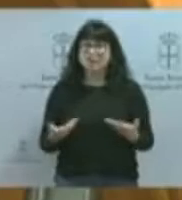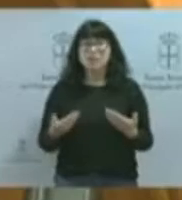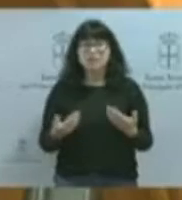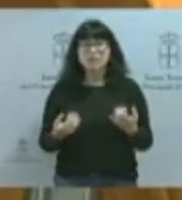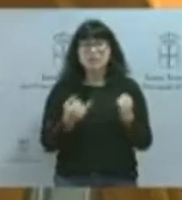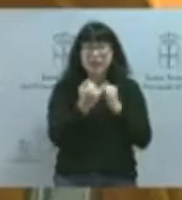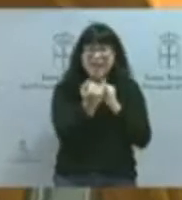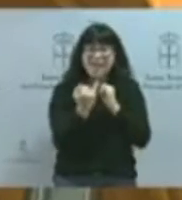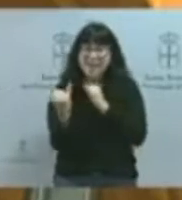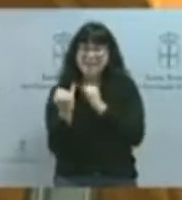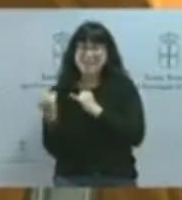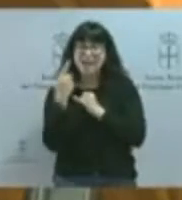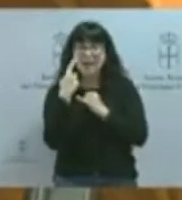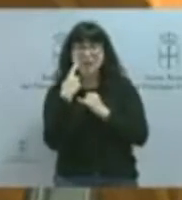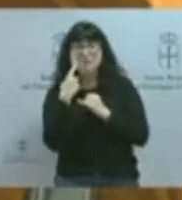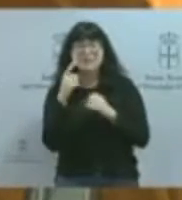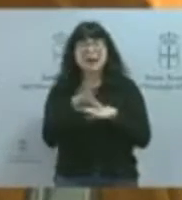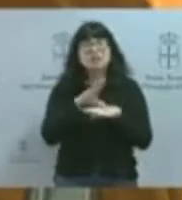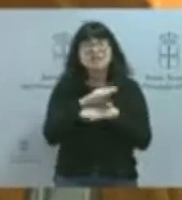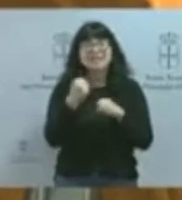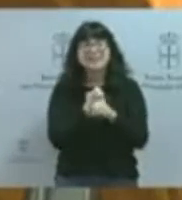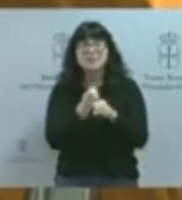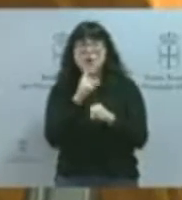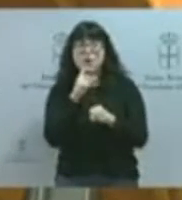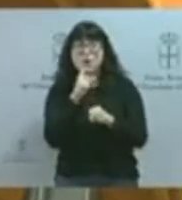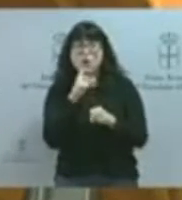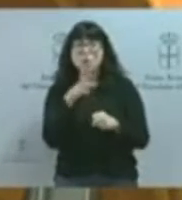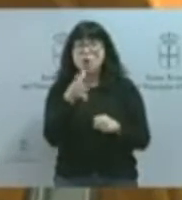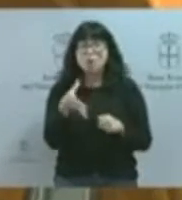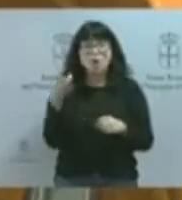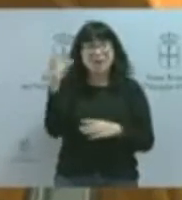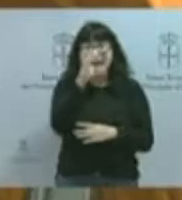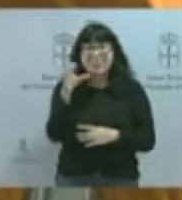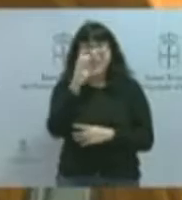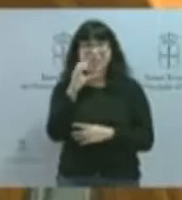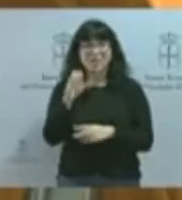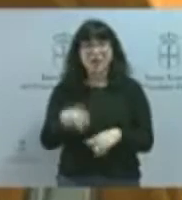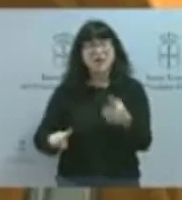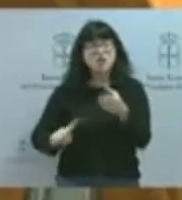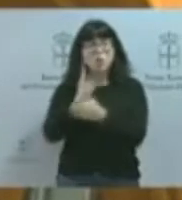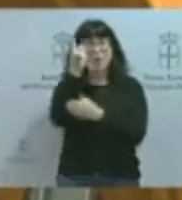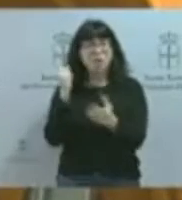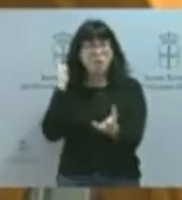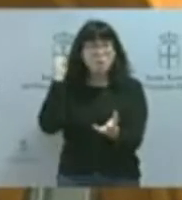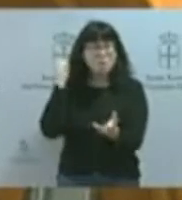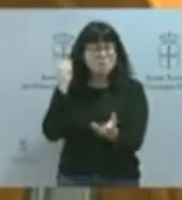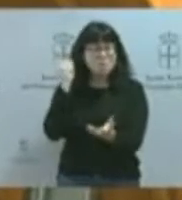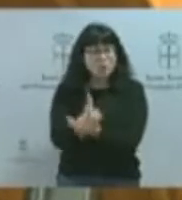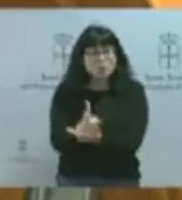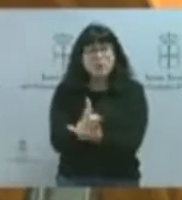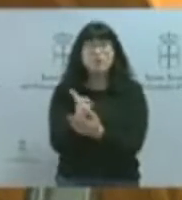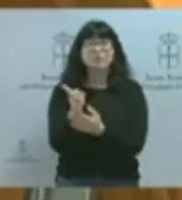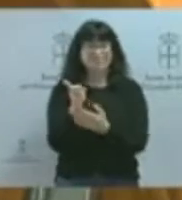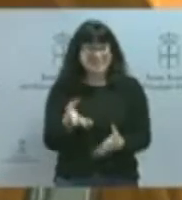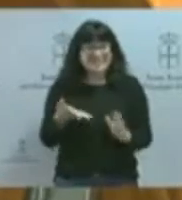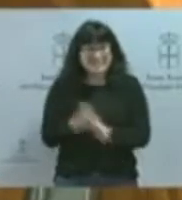dar frutos de futuro, porque la ciencia, apostar por la ciencia y la innovación, no supone solo apostar por el presente, sino sobre todo por esa industria del futuro. Así que esos son